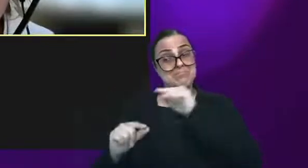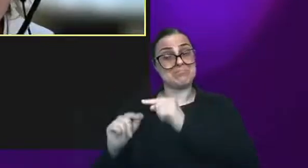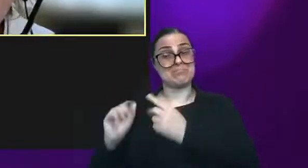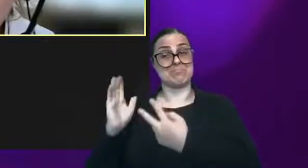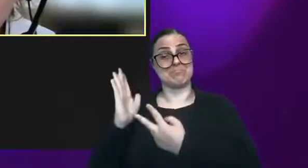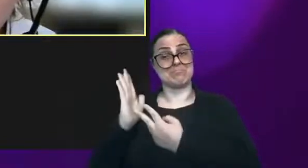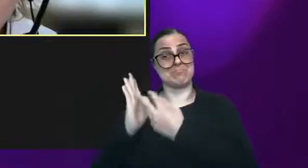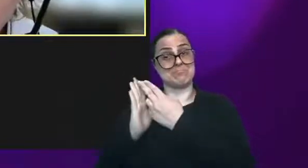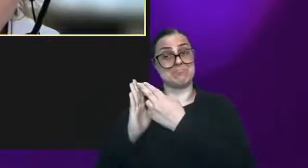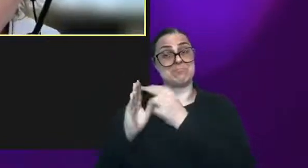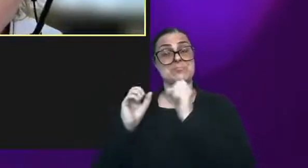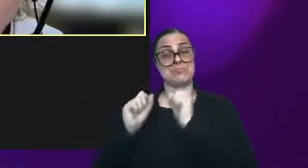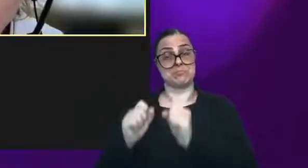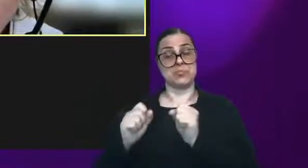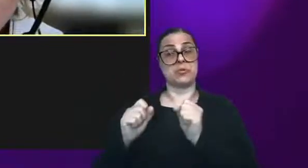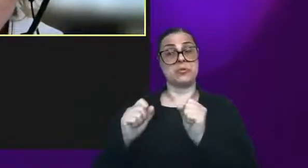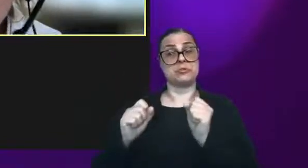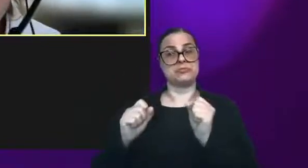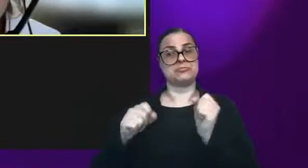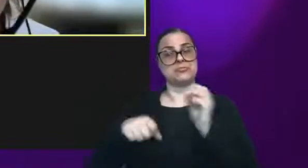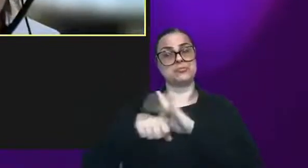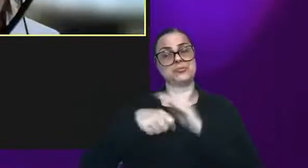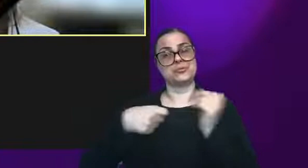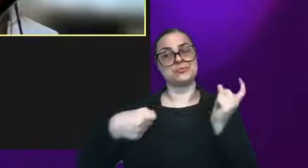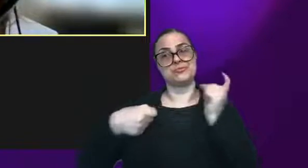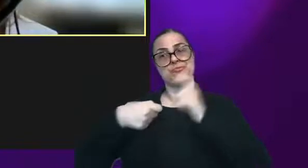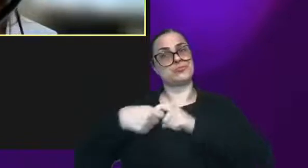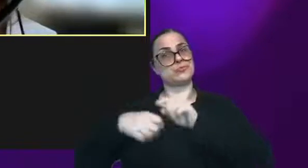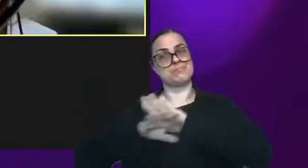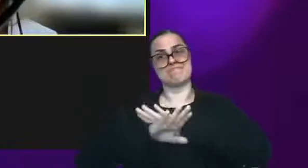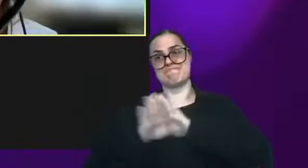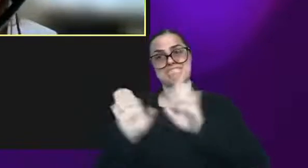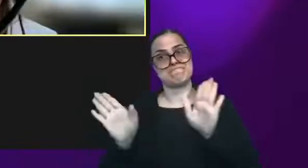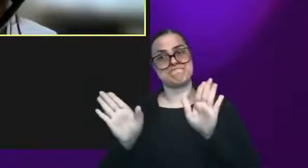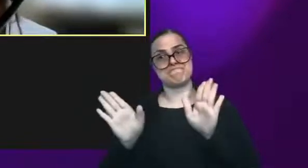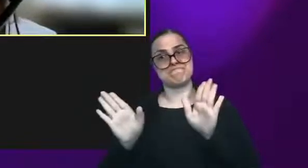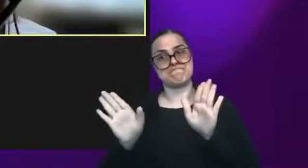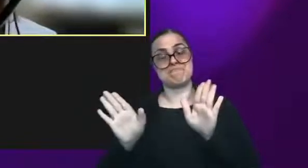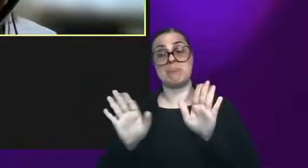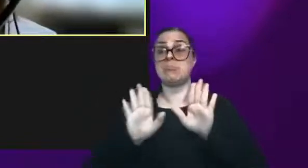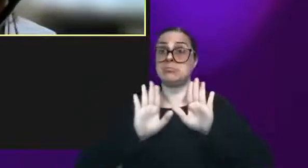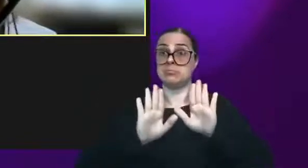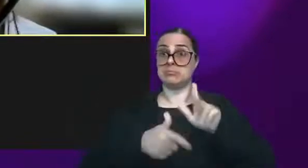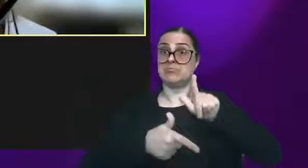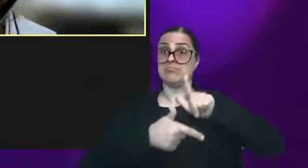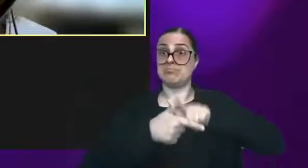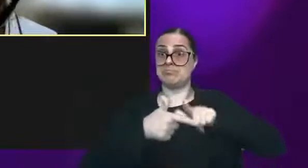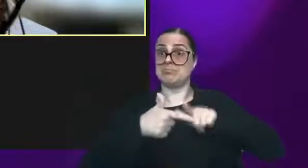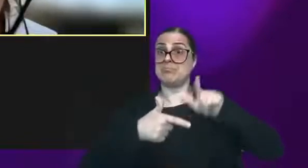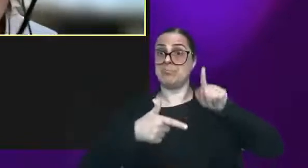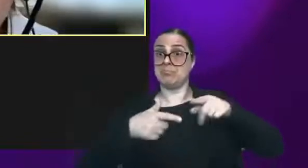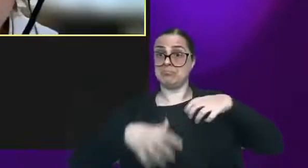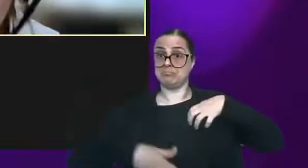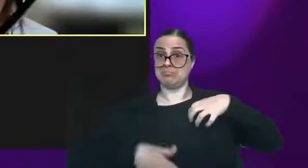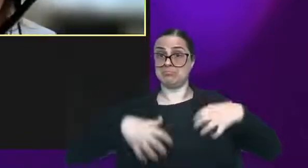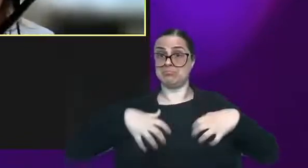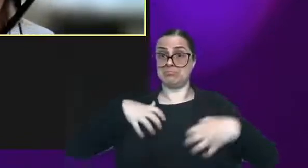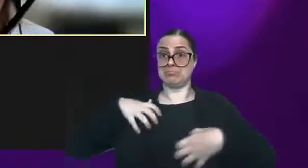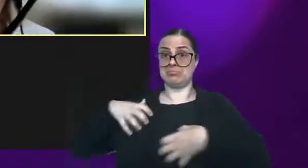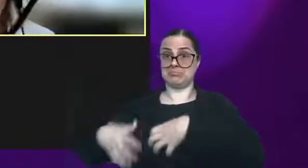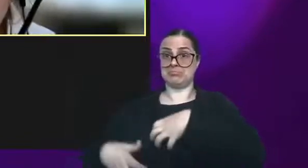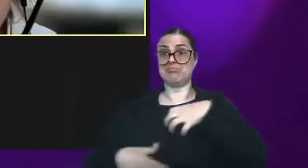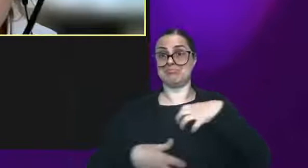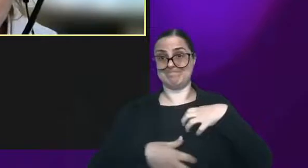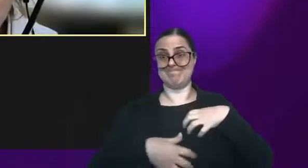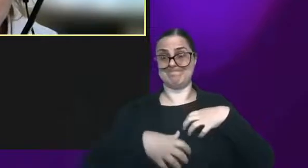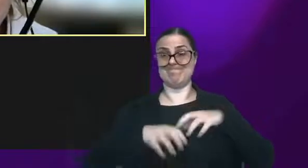más. El problema son los órganos, como creo que hay digamos, en todo el mundo,